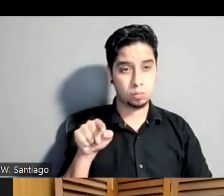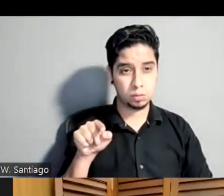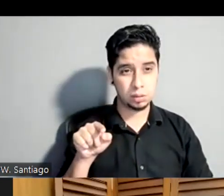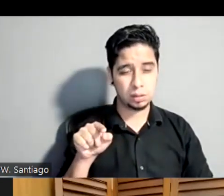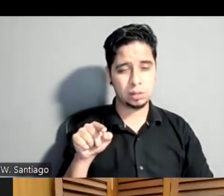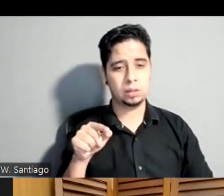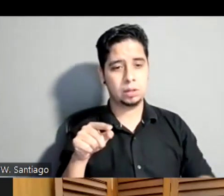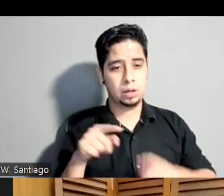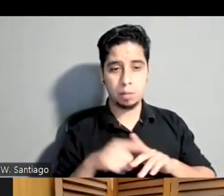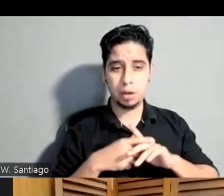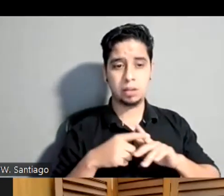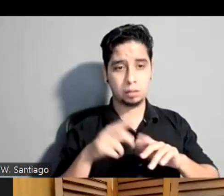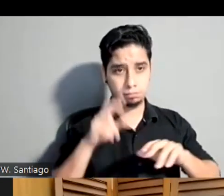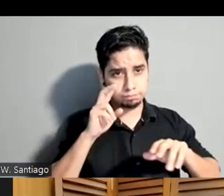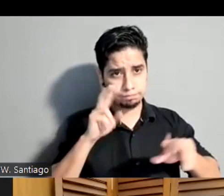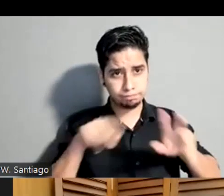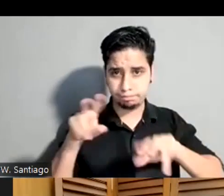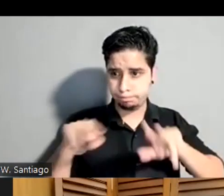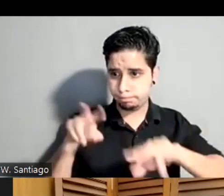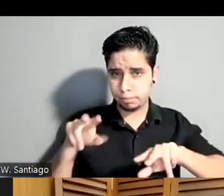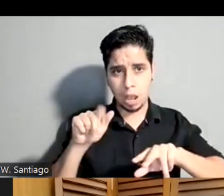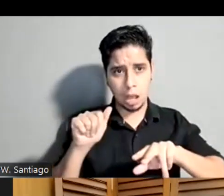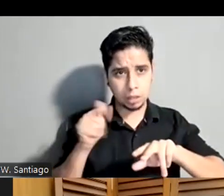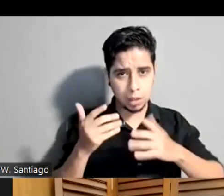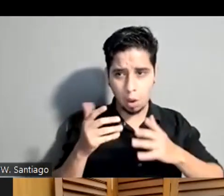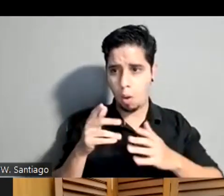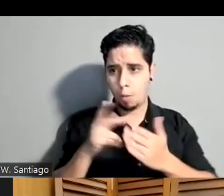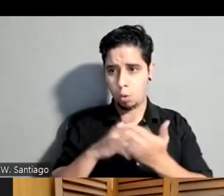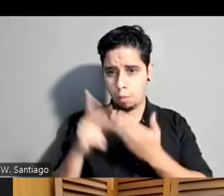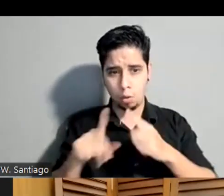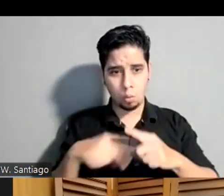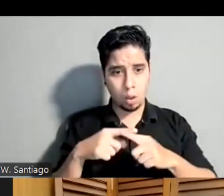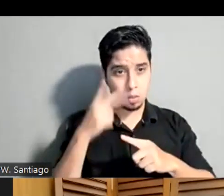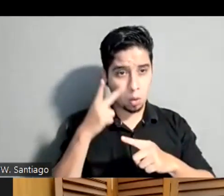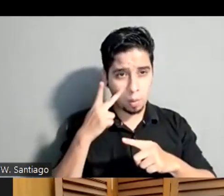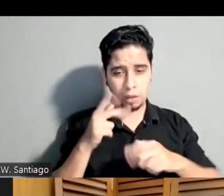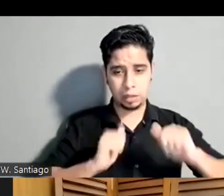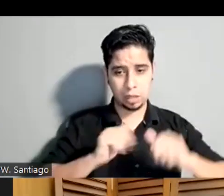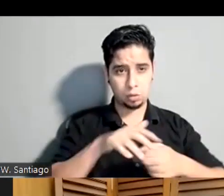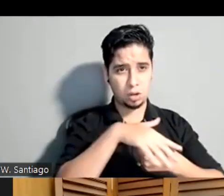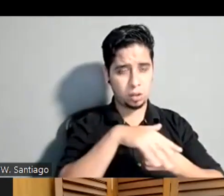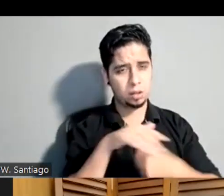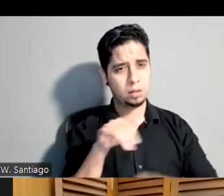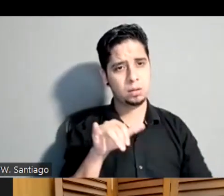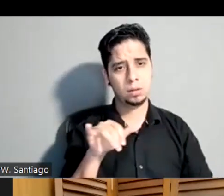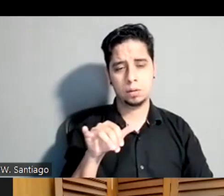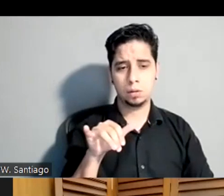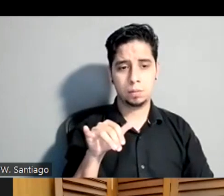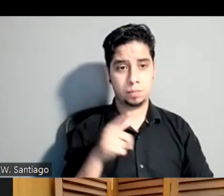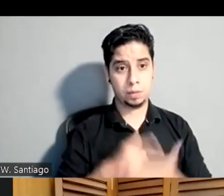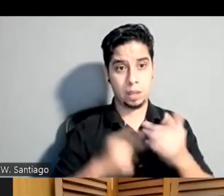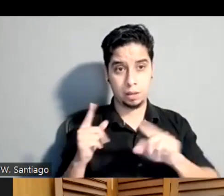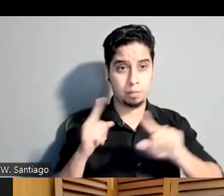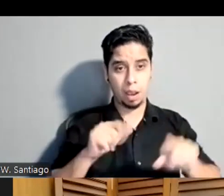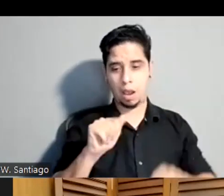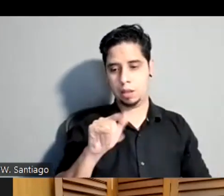empieza a ver que en el Ateneo se están haciendo unos programas. Cuando ve lo del teatro regional, pues entonces se presenta en el Ateneo